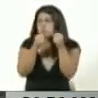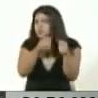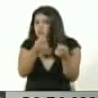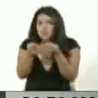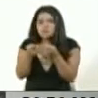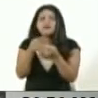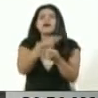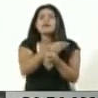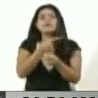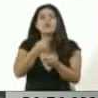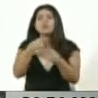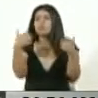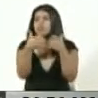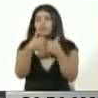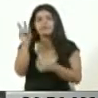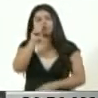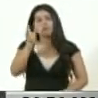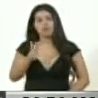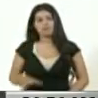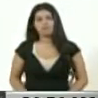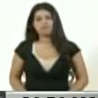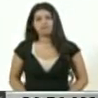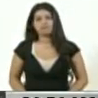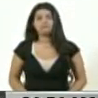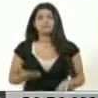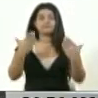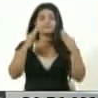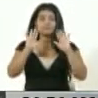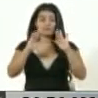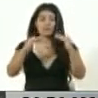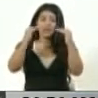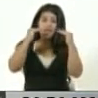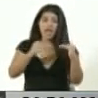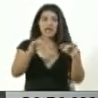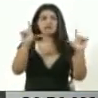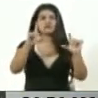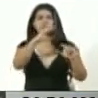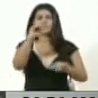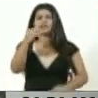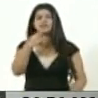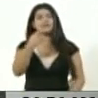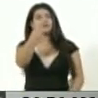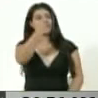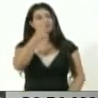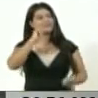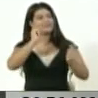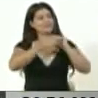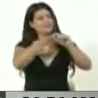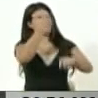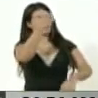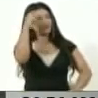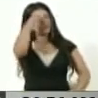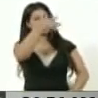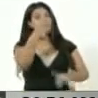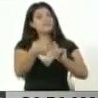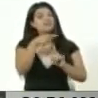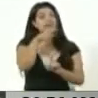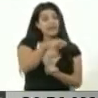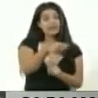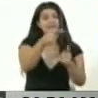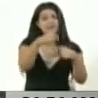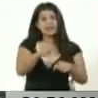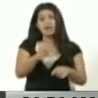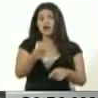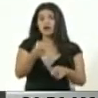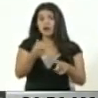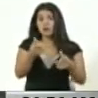Venezuela. Damaso Pérez, CNN en español busca cambiar su imagen ante Donald Trump y a la vez provocar intervención en